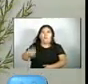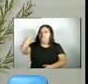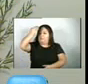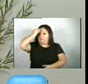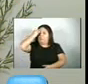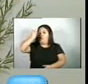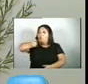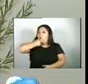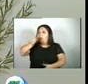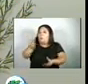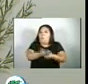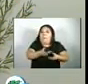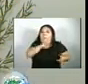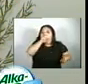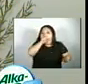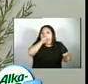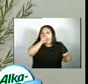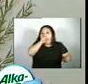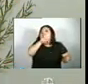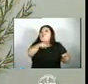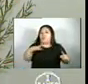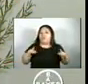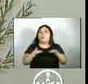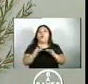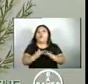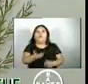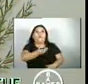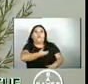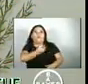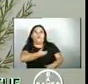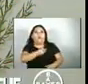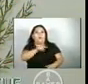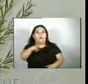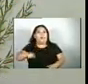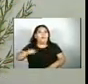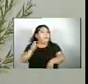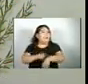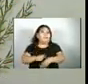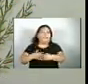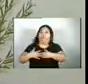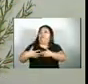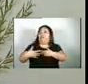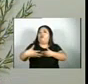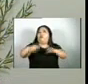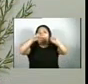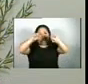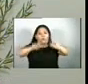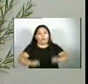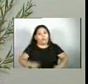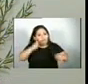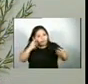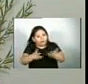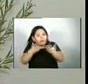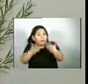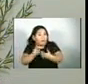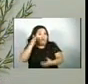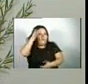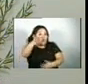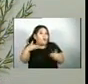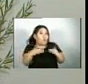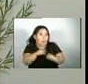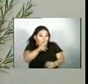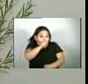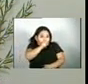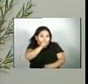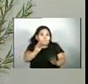son parte de la comisión del crimen. Y como esos crímenes además no prescriben, mañana pueden ser perseguidos. Incluso si